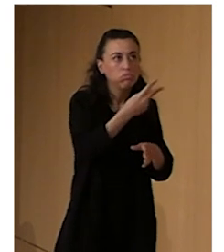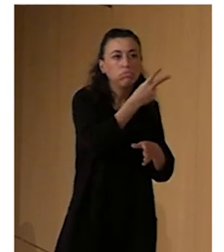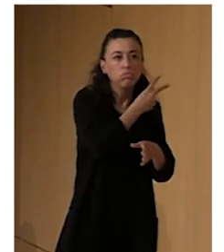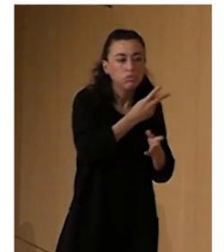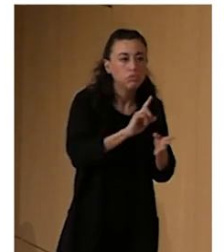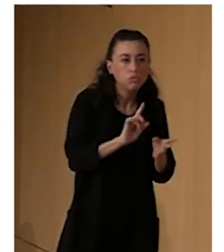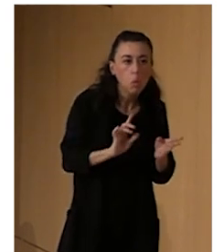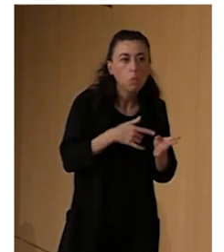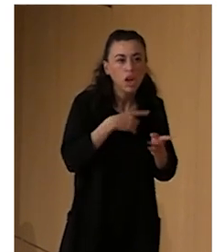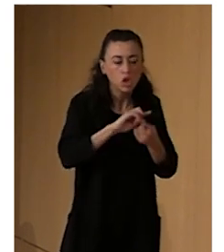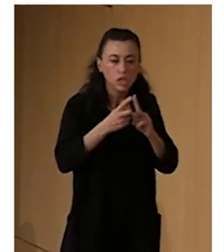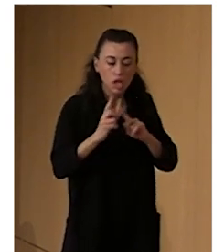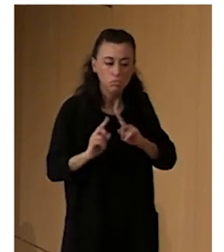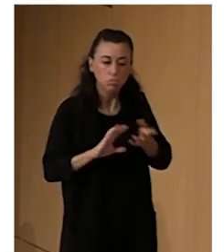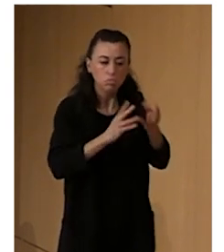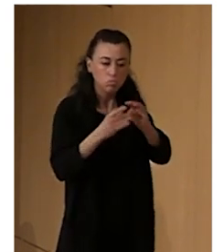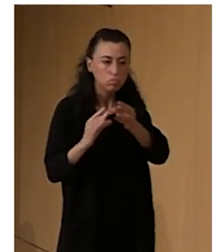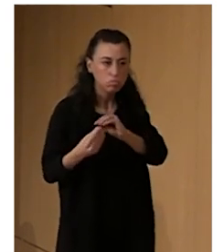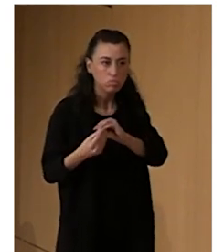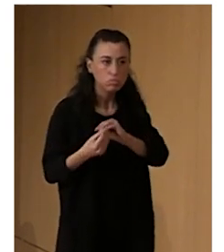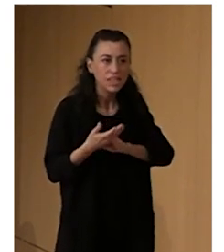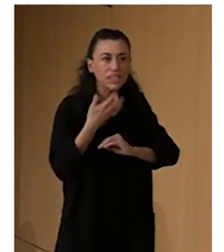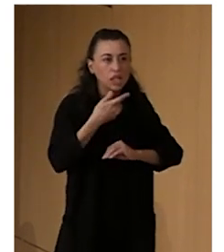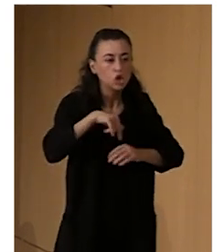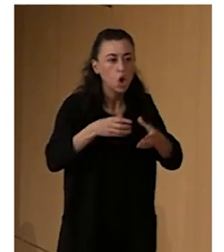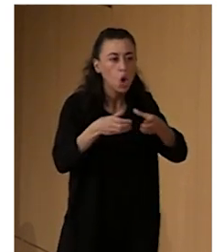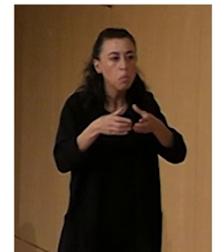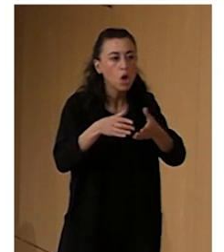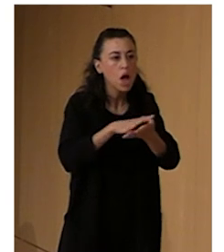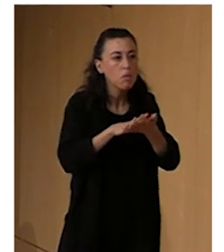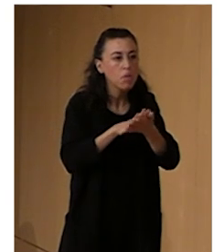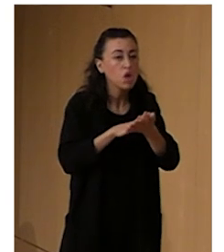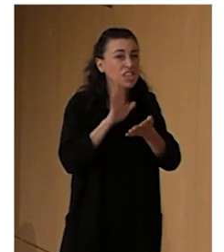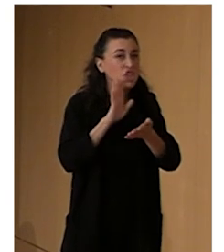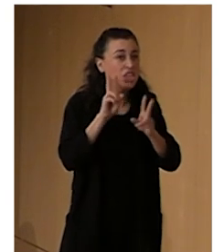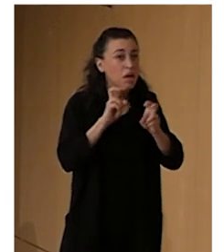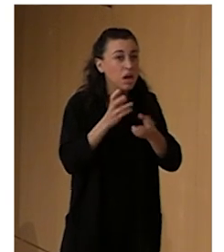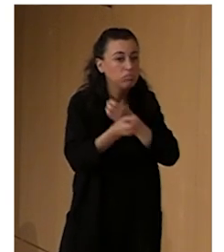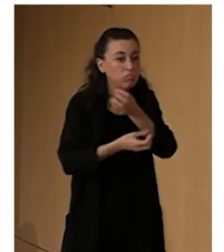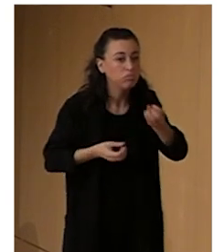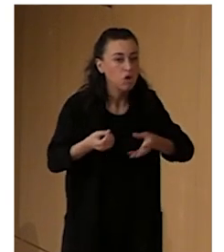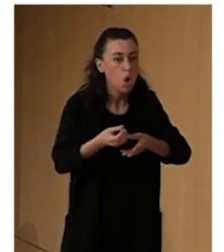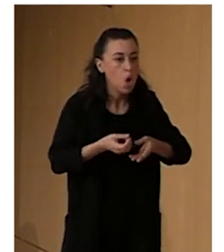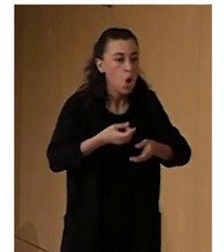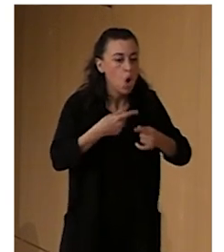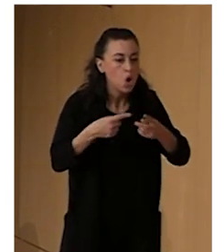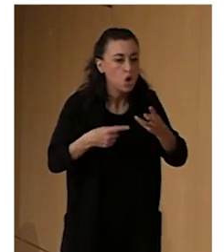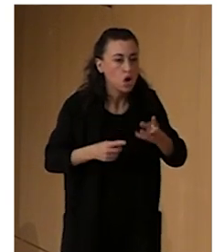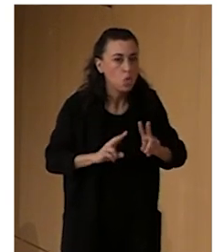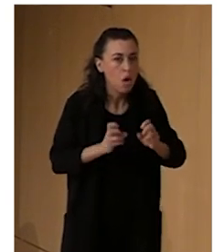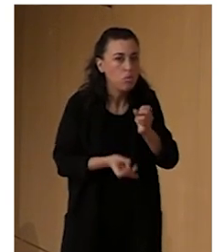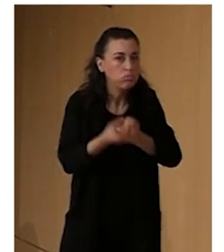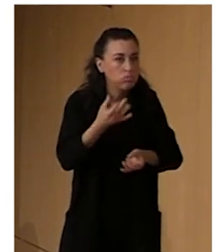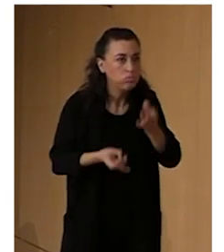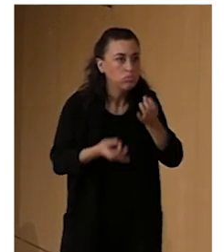iniciativa ser tenaces ser creativos al final cuando hablamos de estos temas con los grupos salen un montón de cosas y nos damos cuenta de que todos hemos puesto